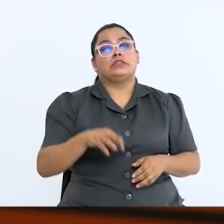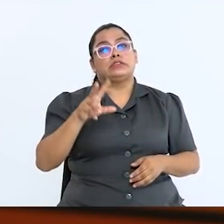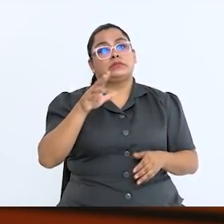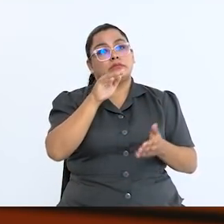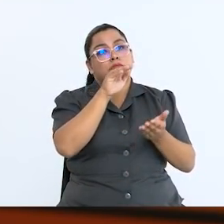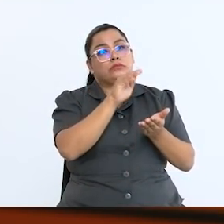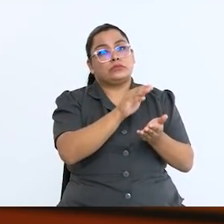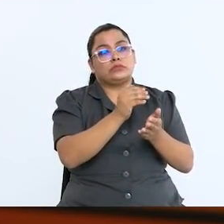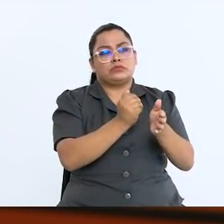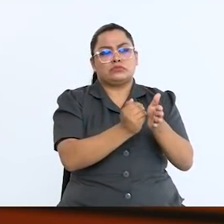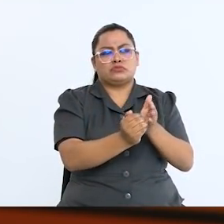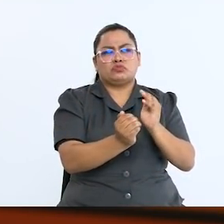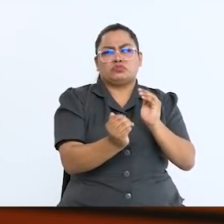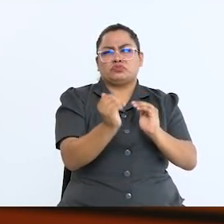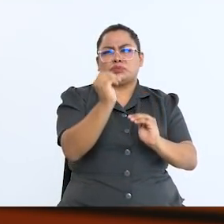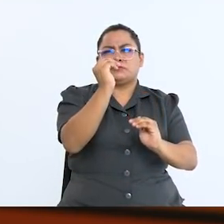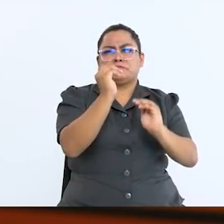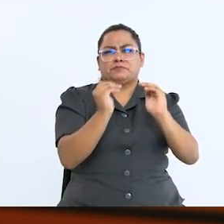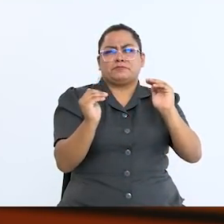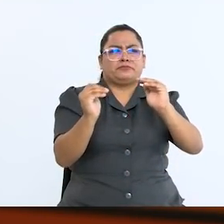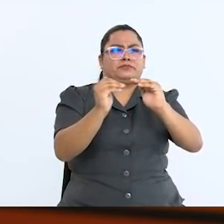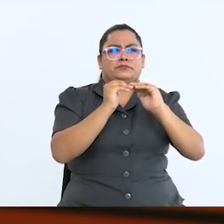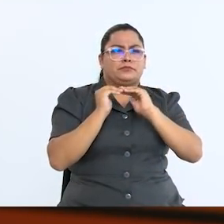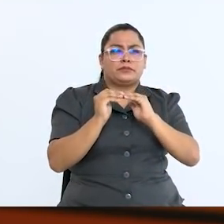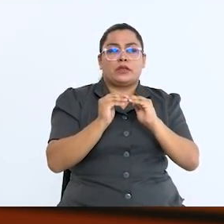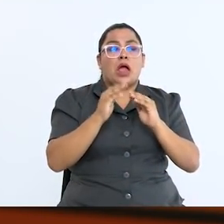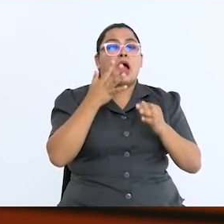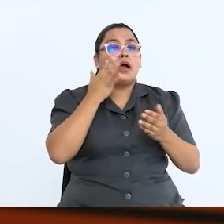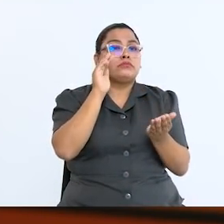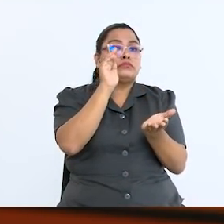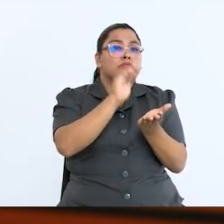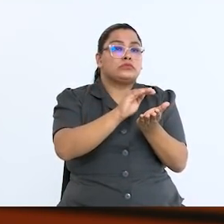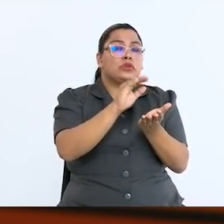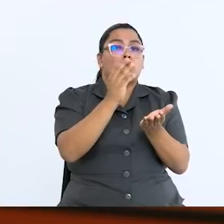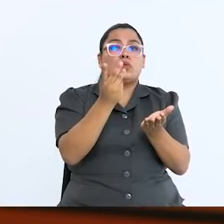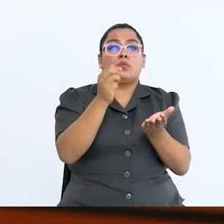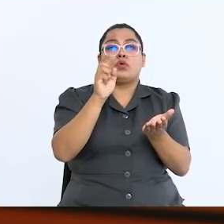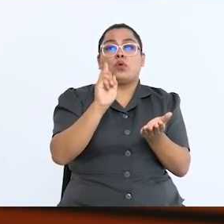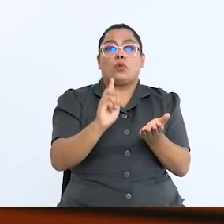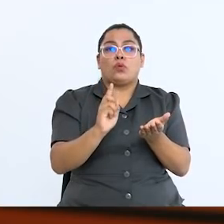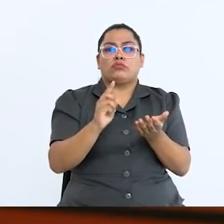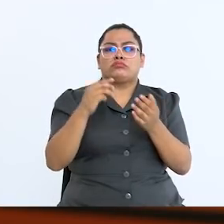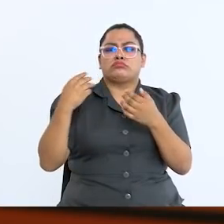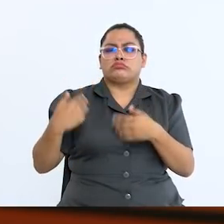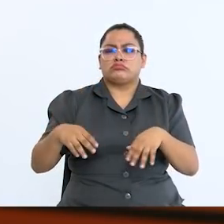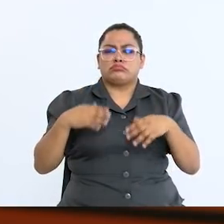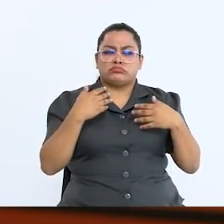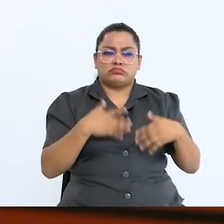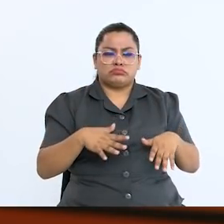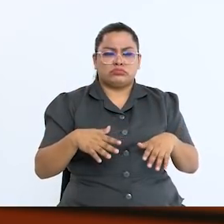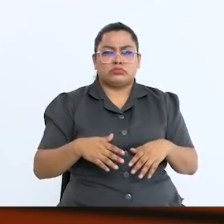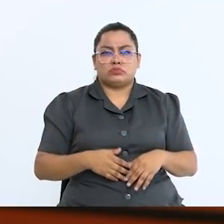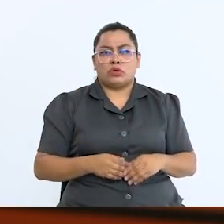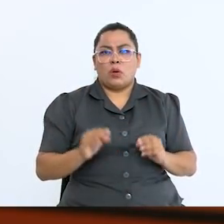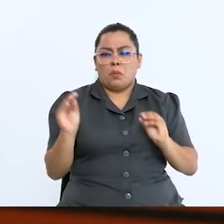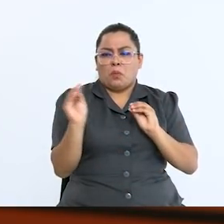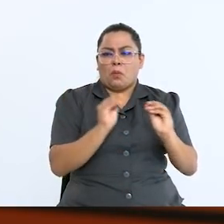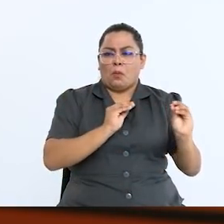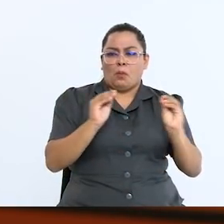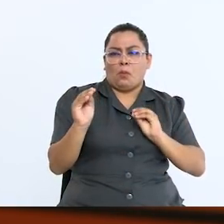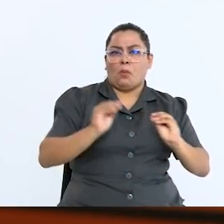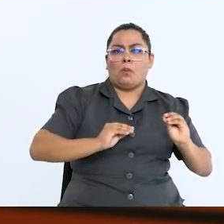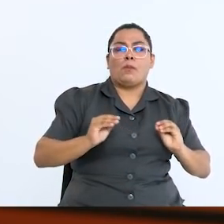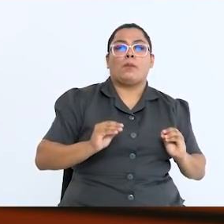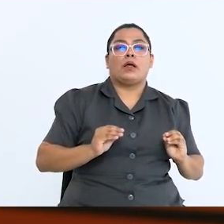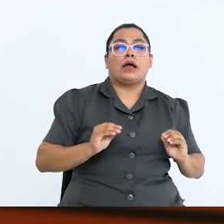estas 3 unidades ellos puedan nivelarse. Por ejemplo, en la unidad 1 hay muchos ejercicios para desarrollar la motricidad fina, hay